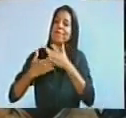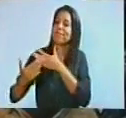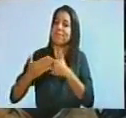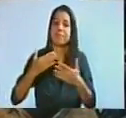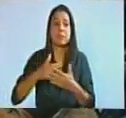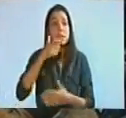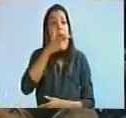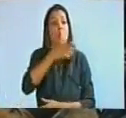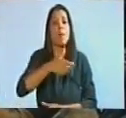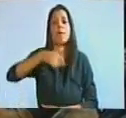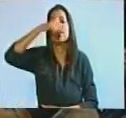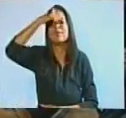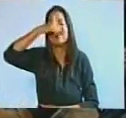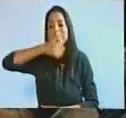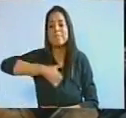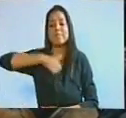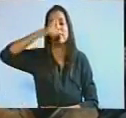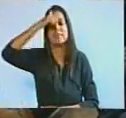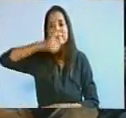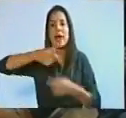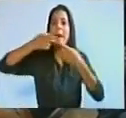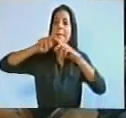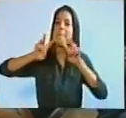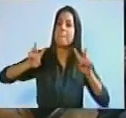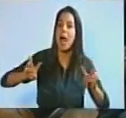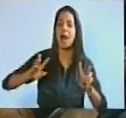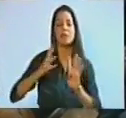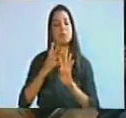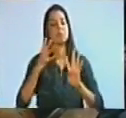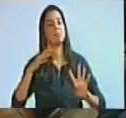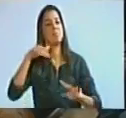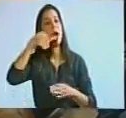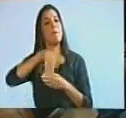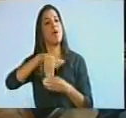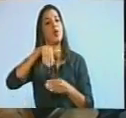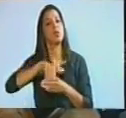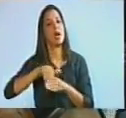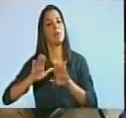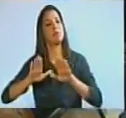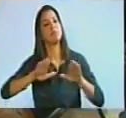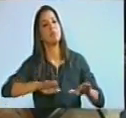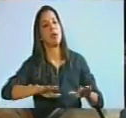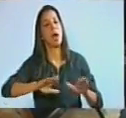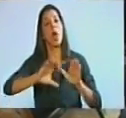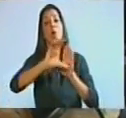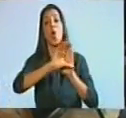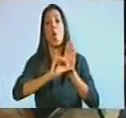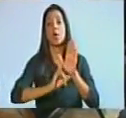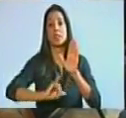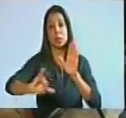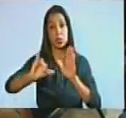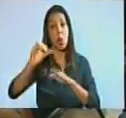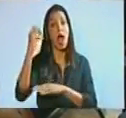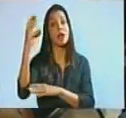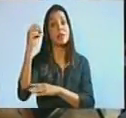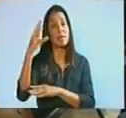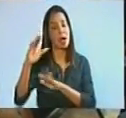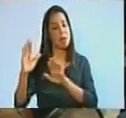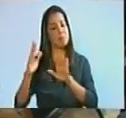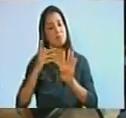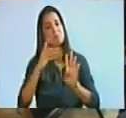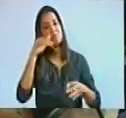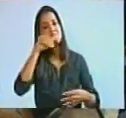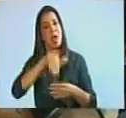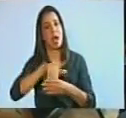ha liderizado la paz, salió a votar en la Asamblea Nacional Constituyente, en